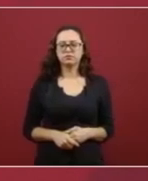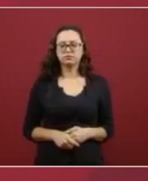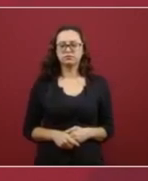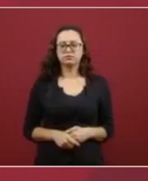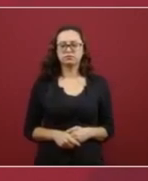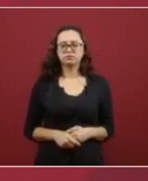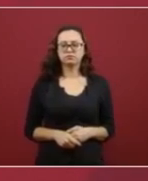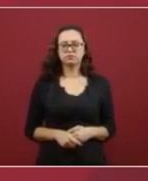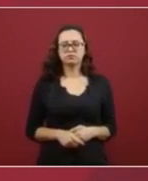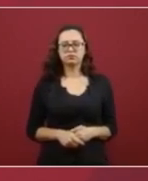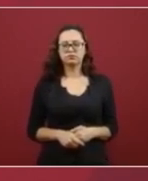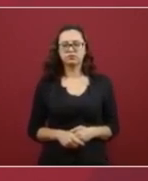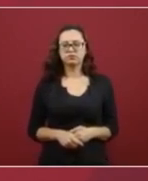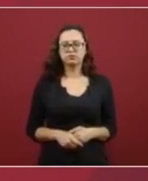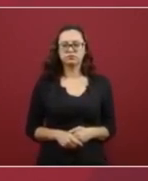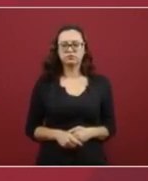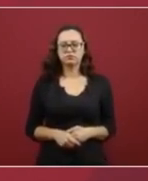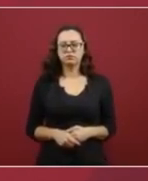que